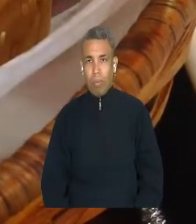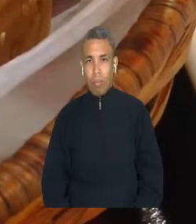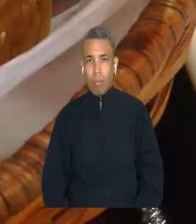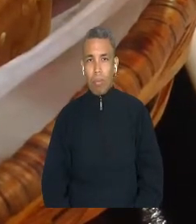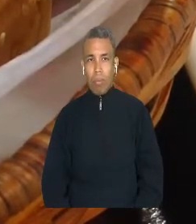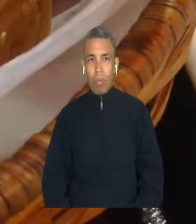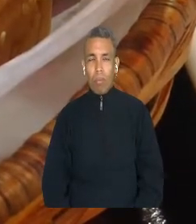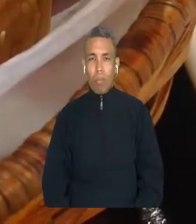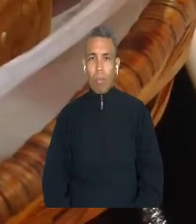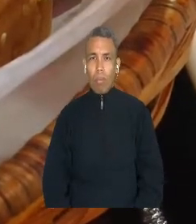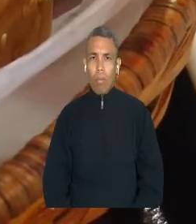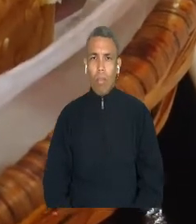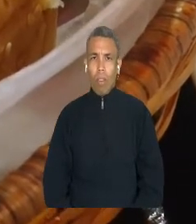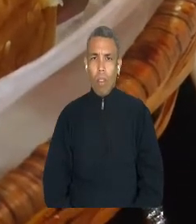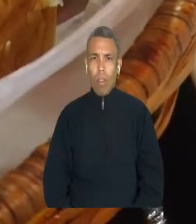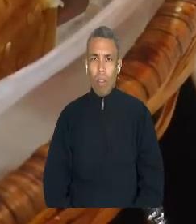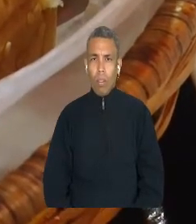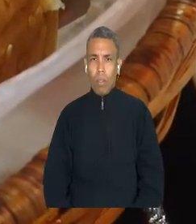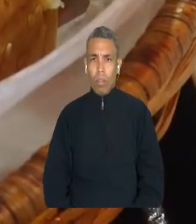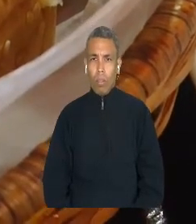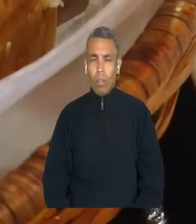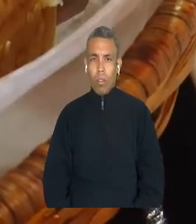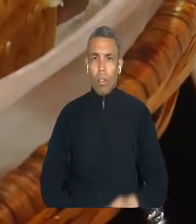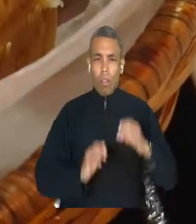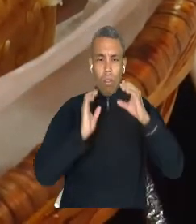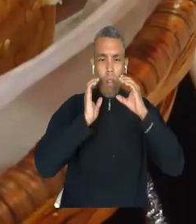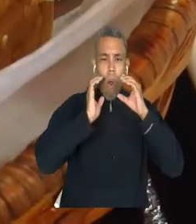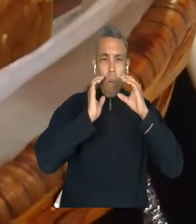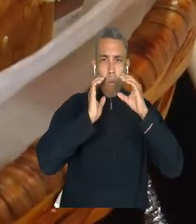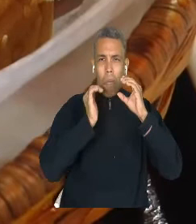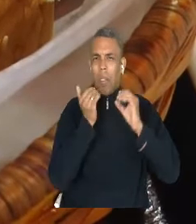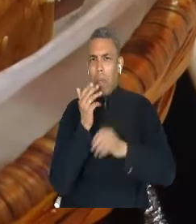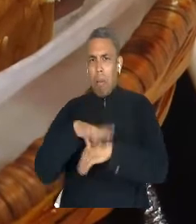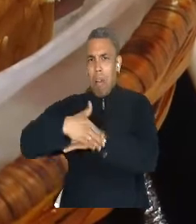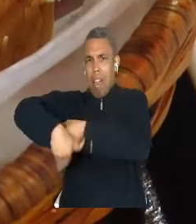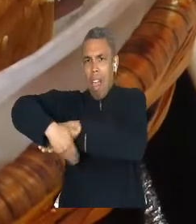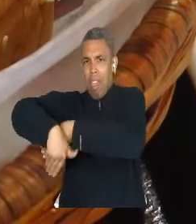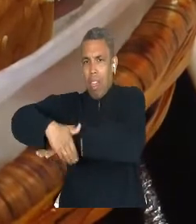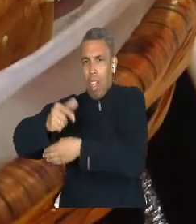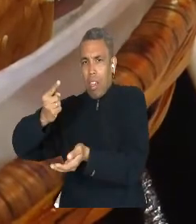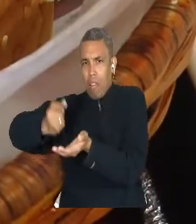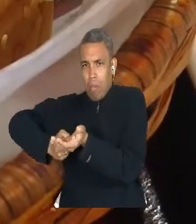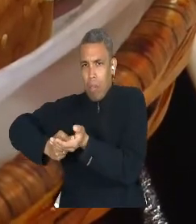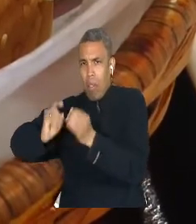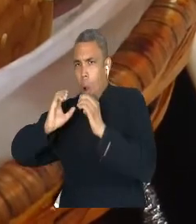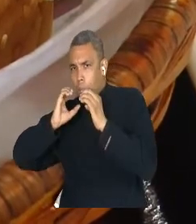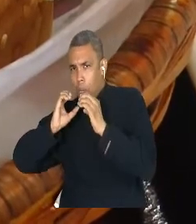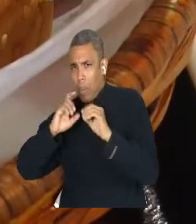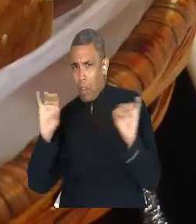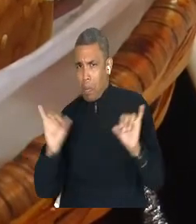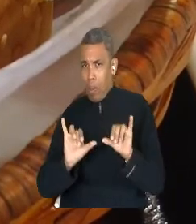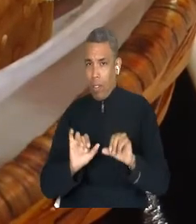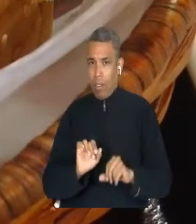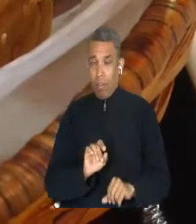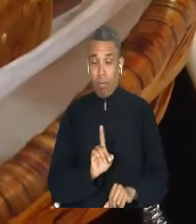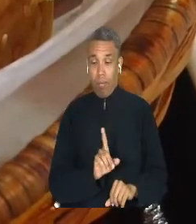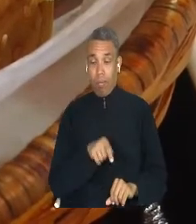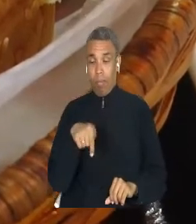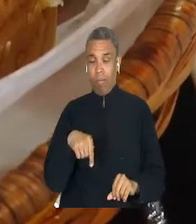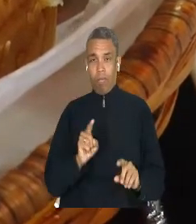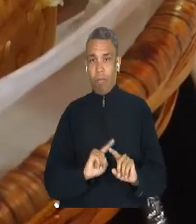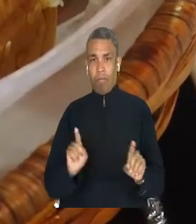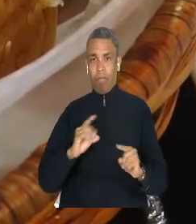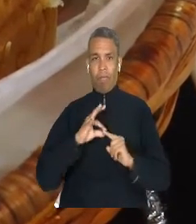una comida rápida la comida de la cervecería? Pues la comida de cervecería tiene unas preparaciones, tanto como en sus carnes, en